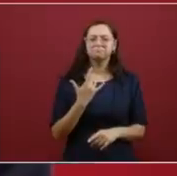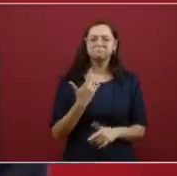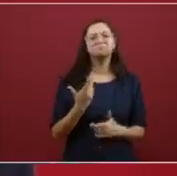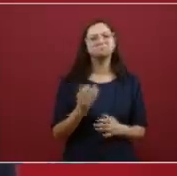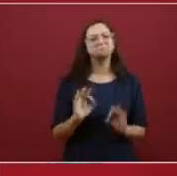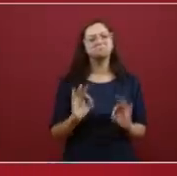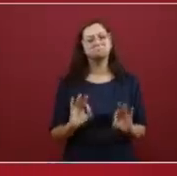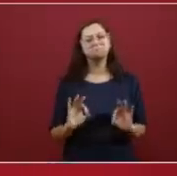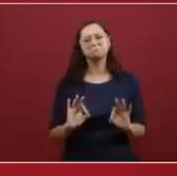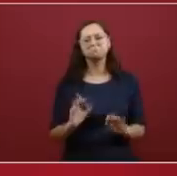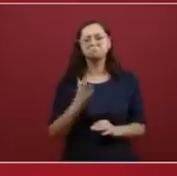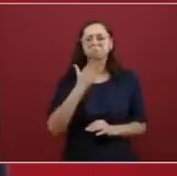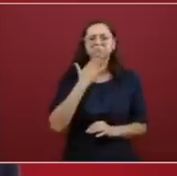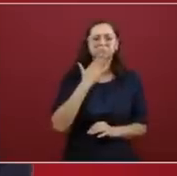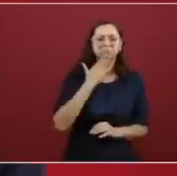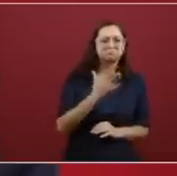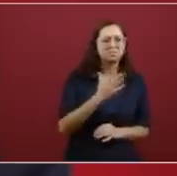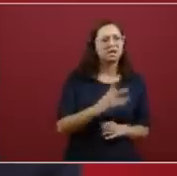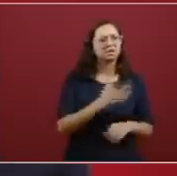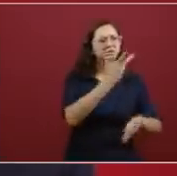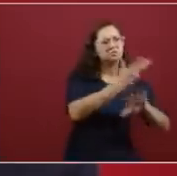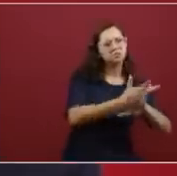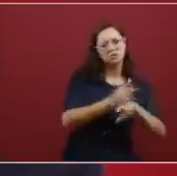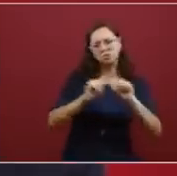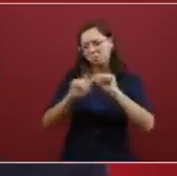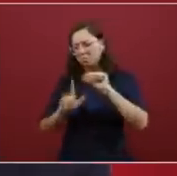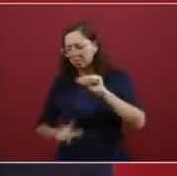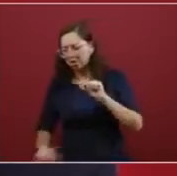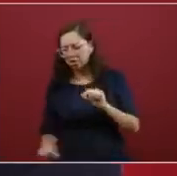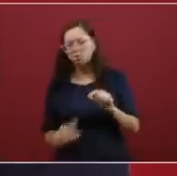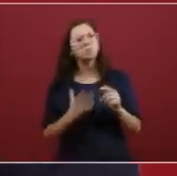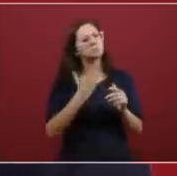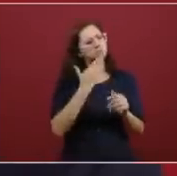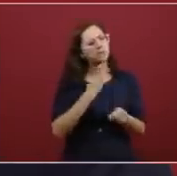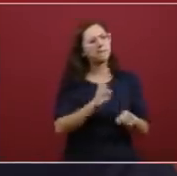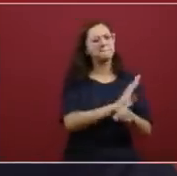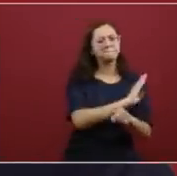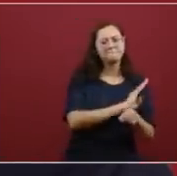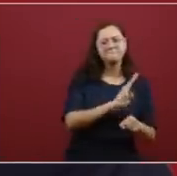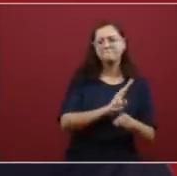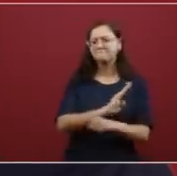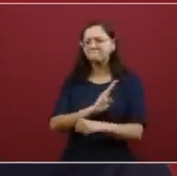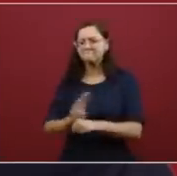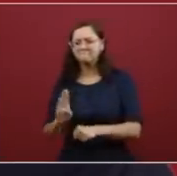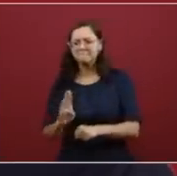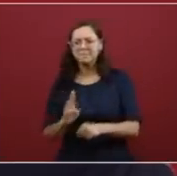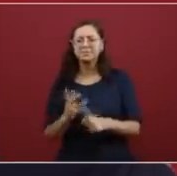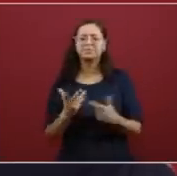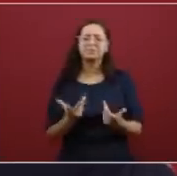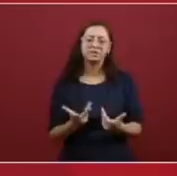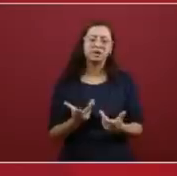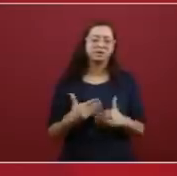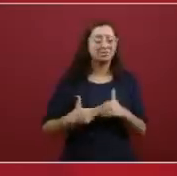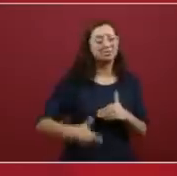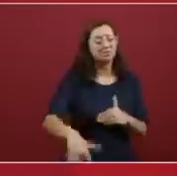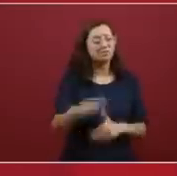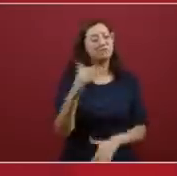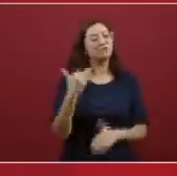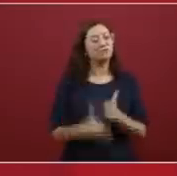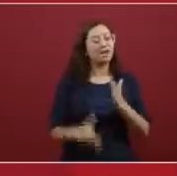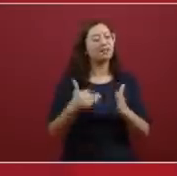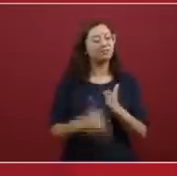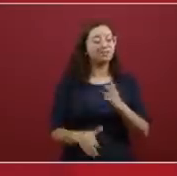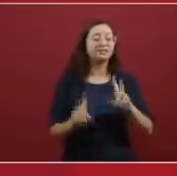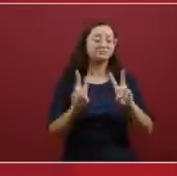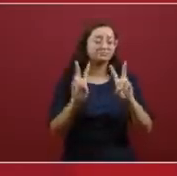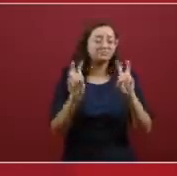bueno para los dos países, consideramos que fue un buen acuerdo. Hay temas pendientes que se